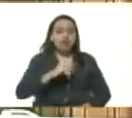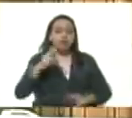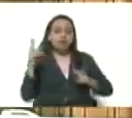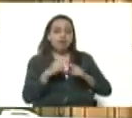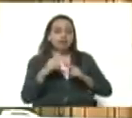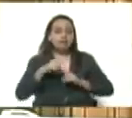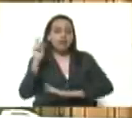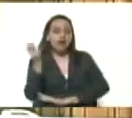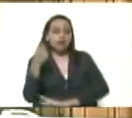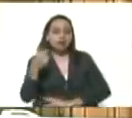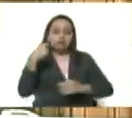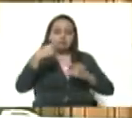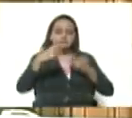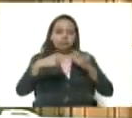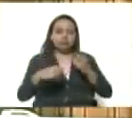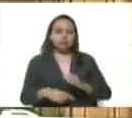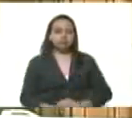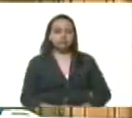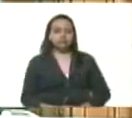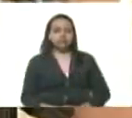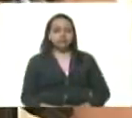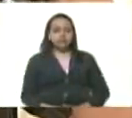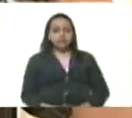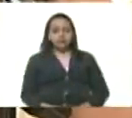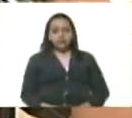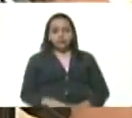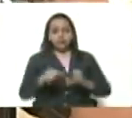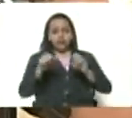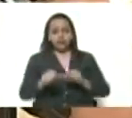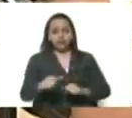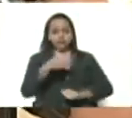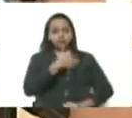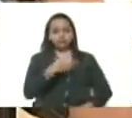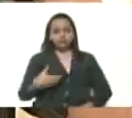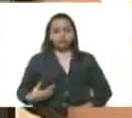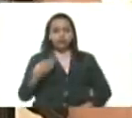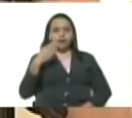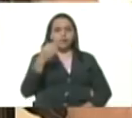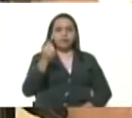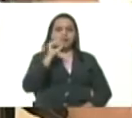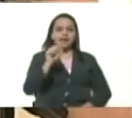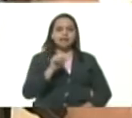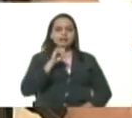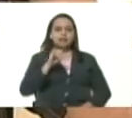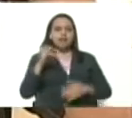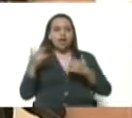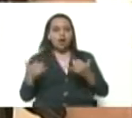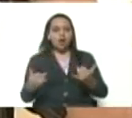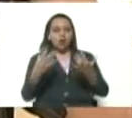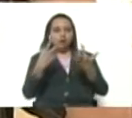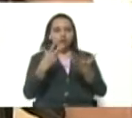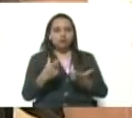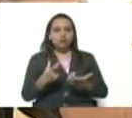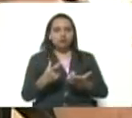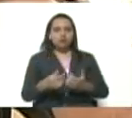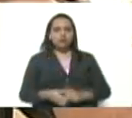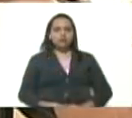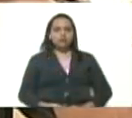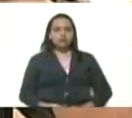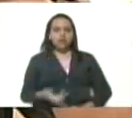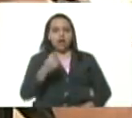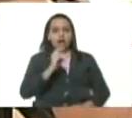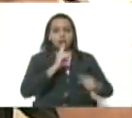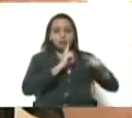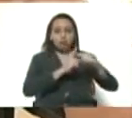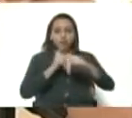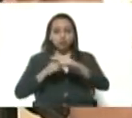Apure, etcétera. Por favor. Sí. Presidente, en los PASI, en este momento, el número de casos, la positividad en los